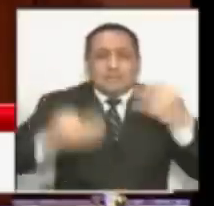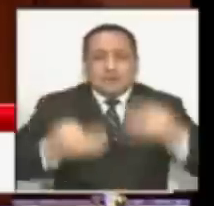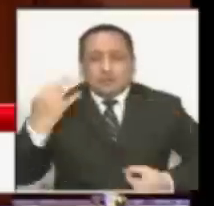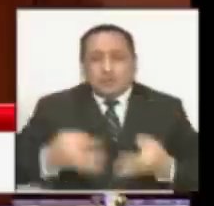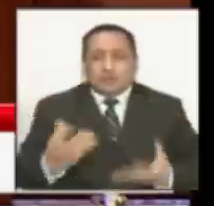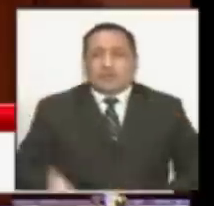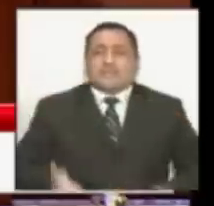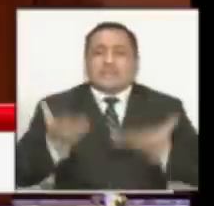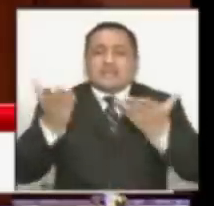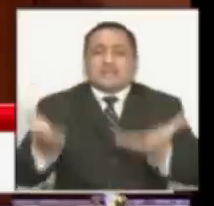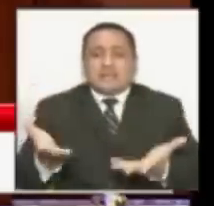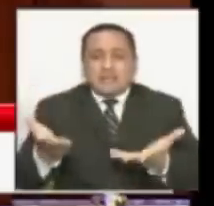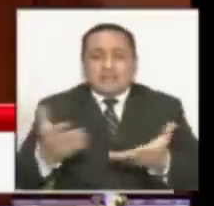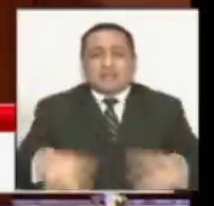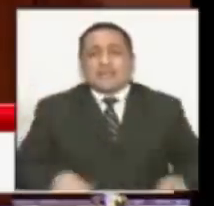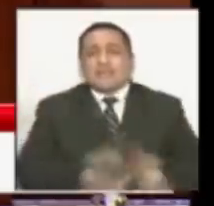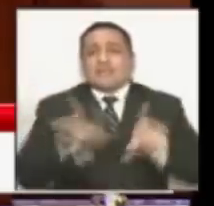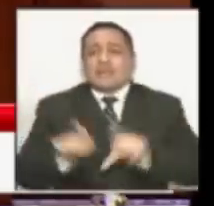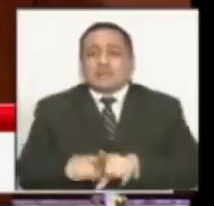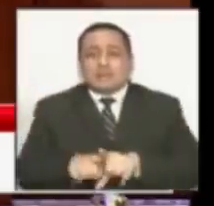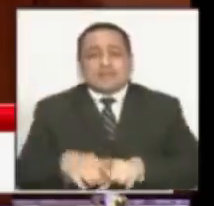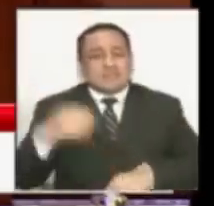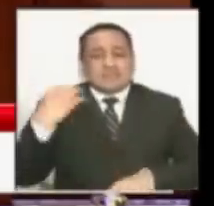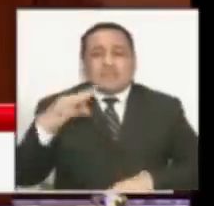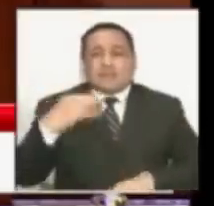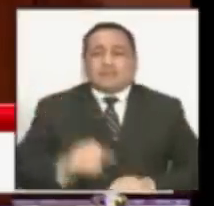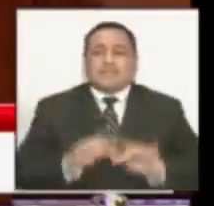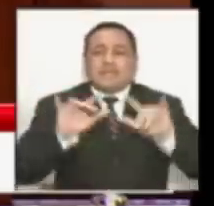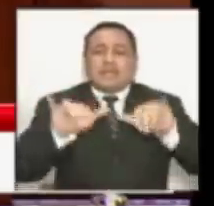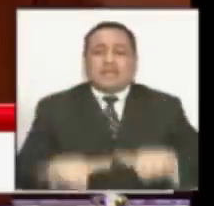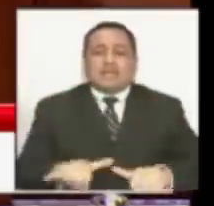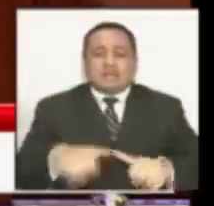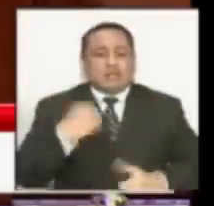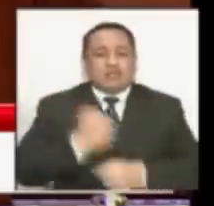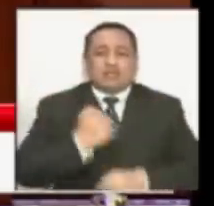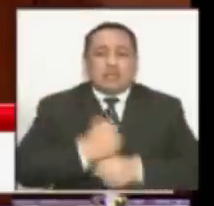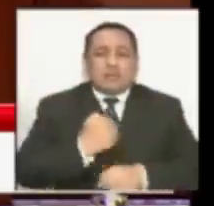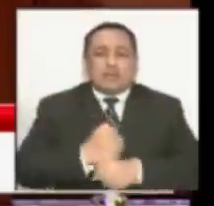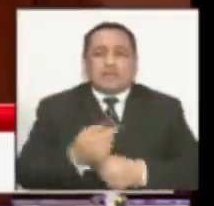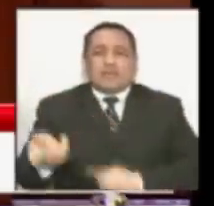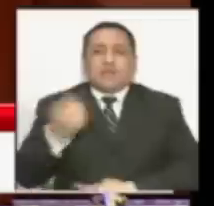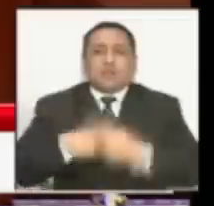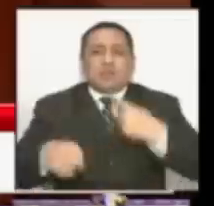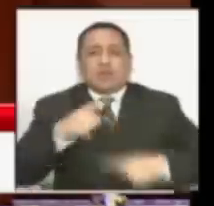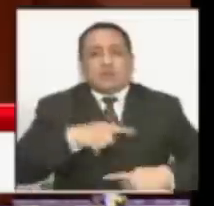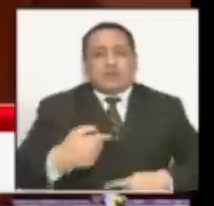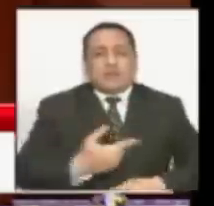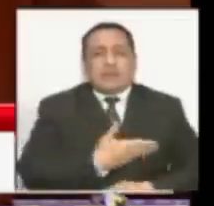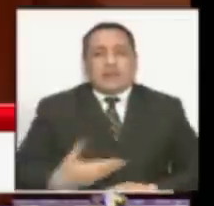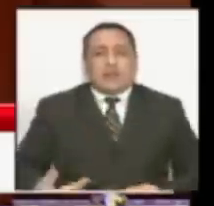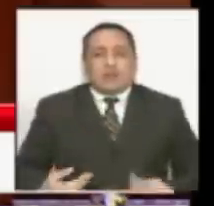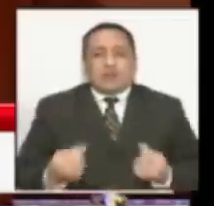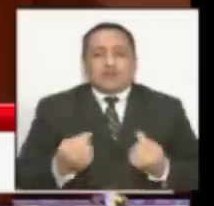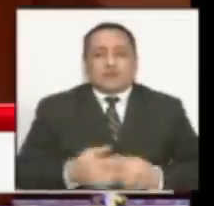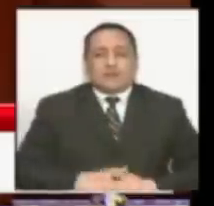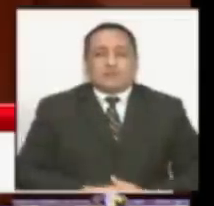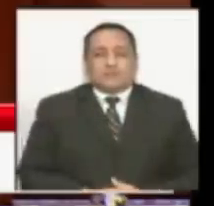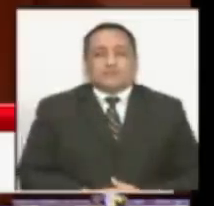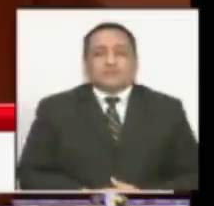tienen asignado y que en muchas oportunidades se queda sin ejecutar y revierte al Tesoro Público.